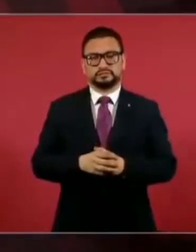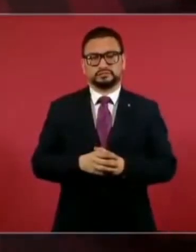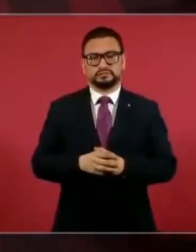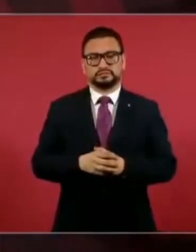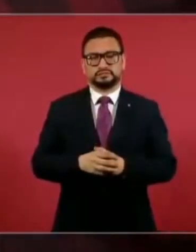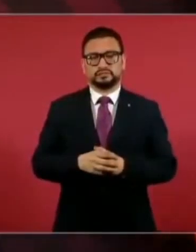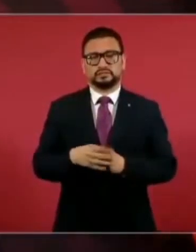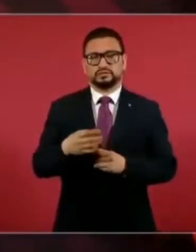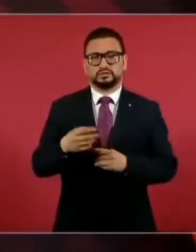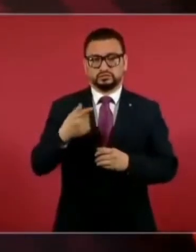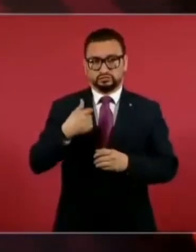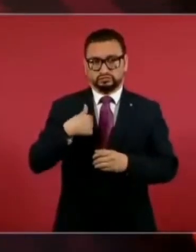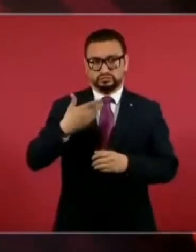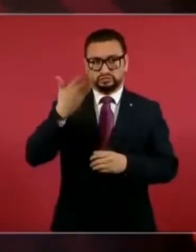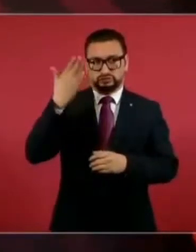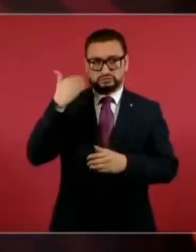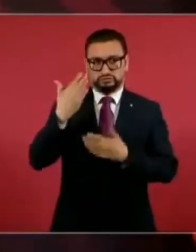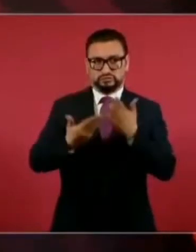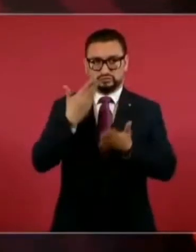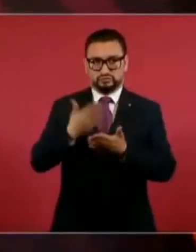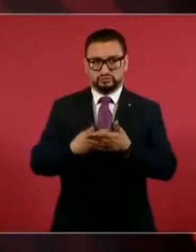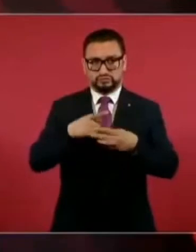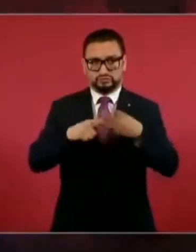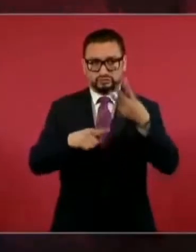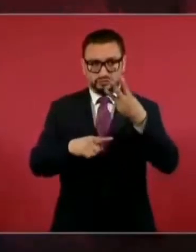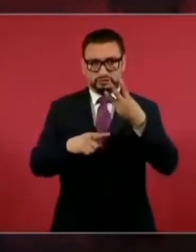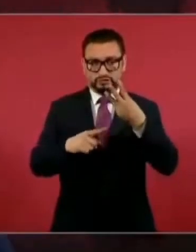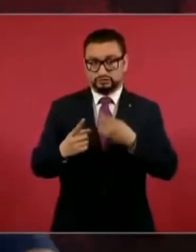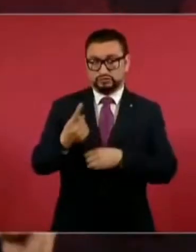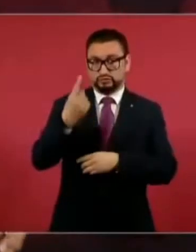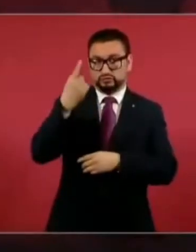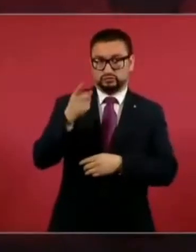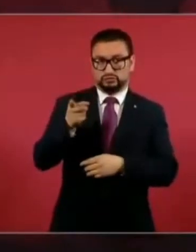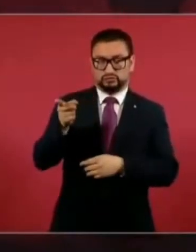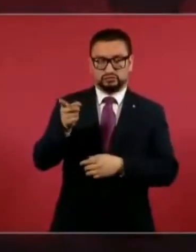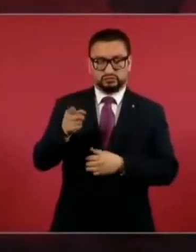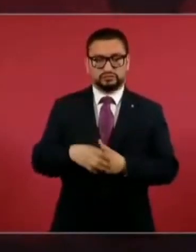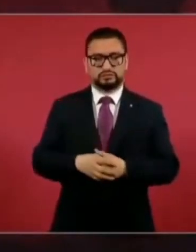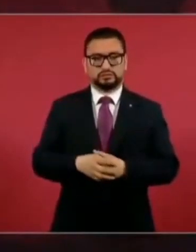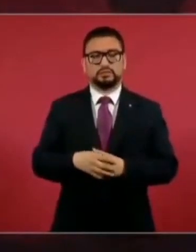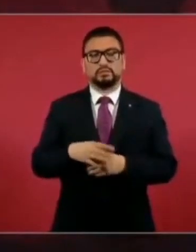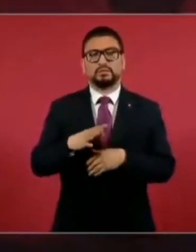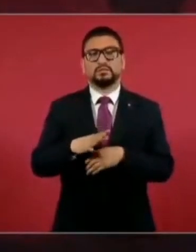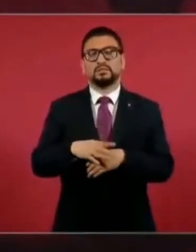uno de los que yo propuse, porque también